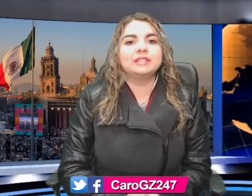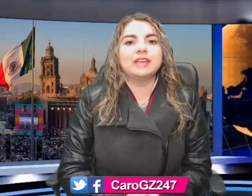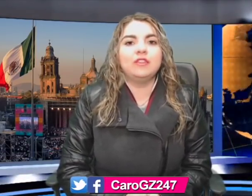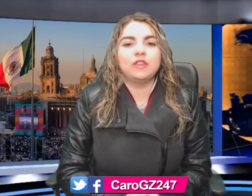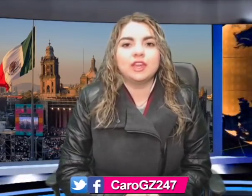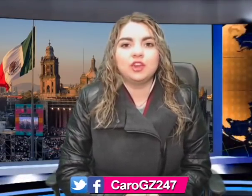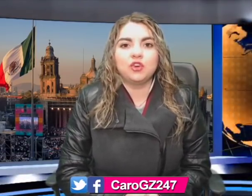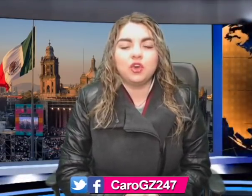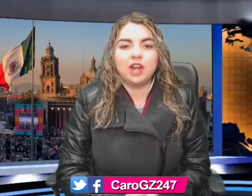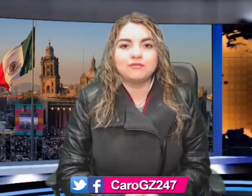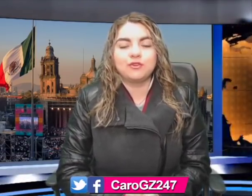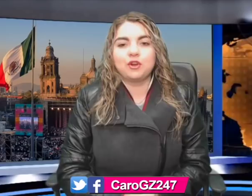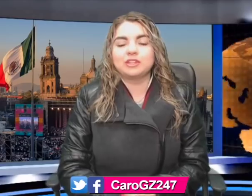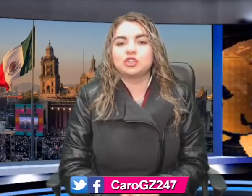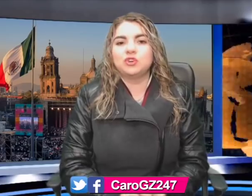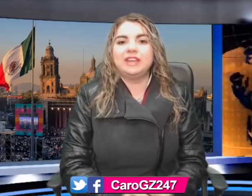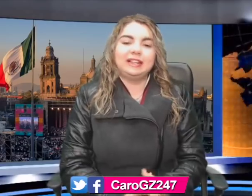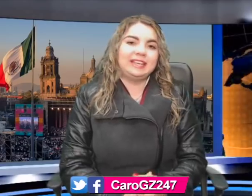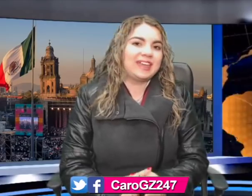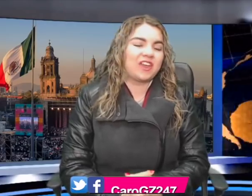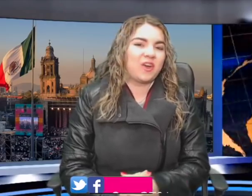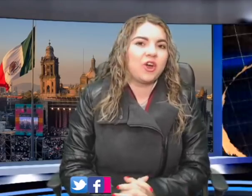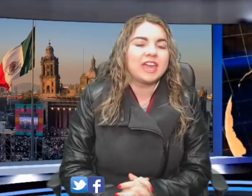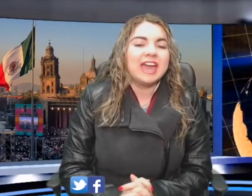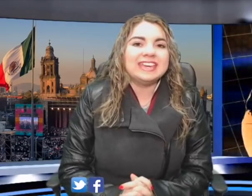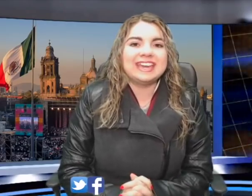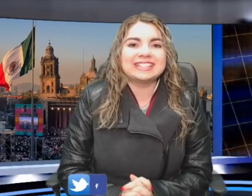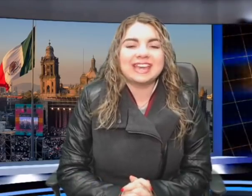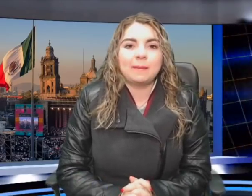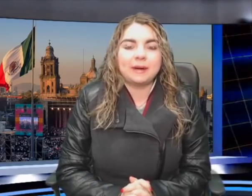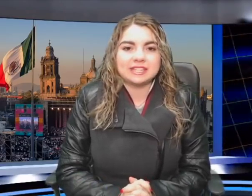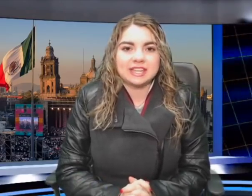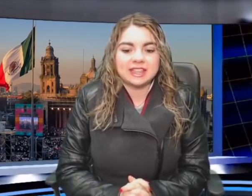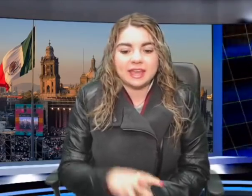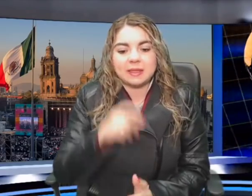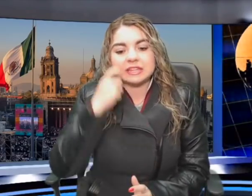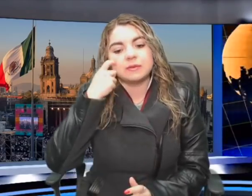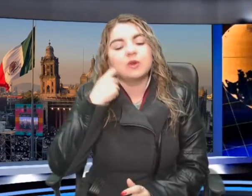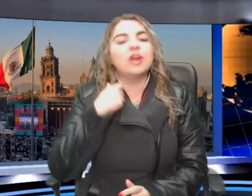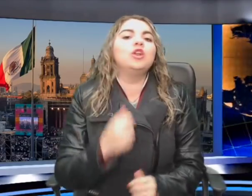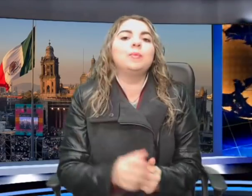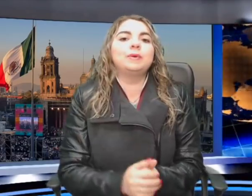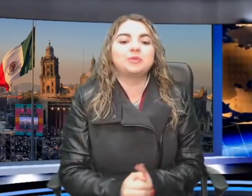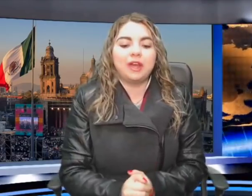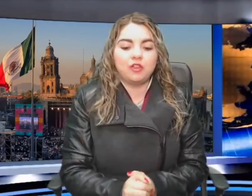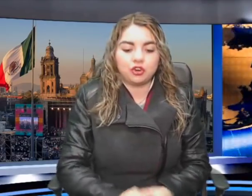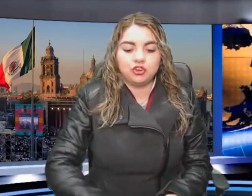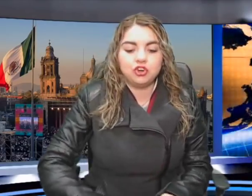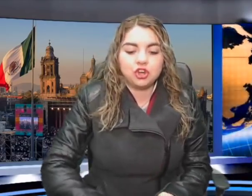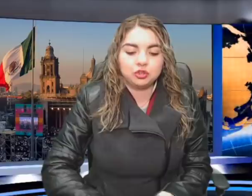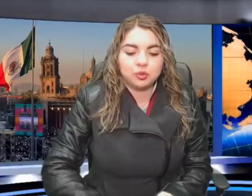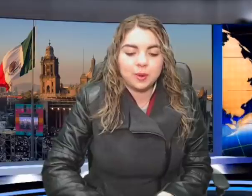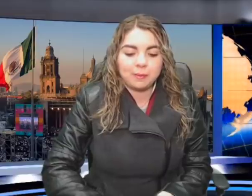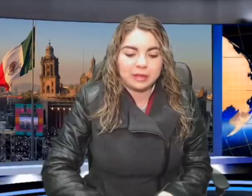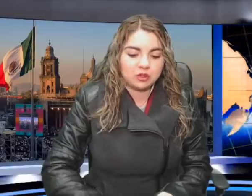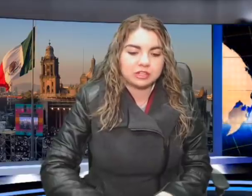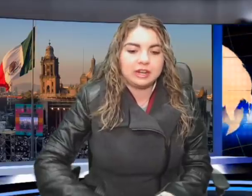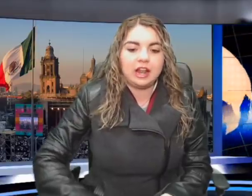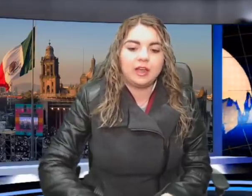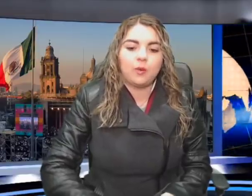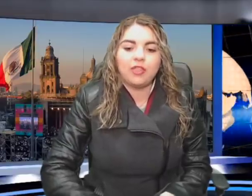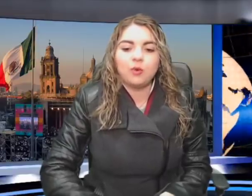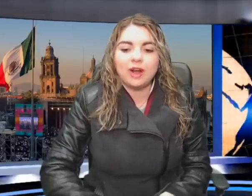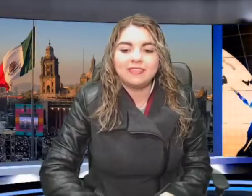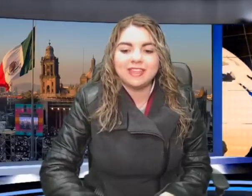vamos comenzando de lleno con la información del día de hoy. Y es que el presidente Andrés Manuel López Obrador no tuvo pelos